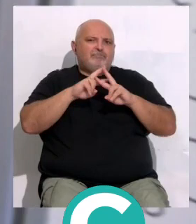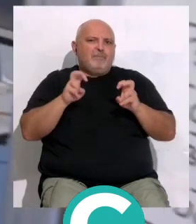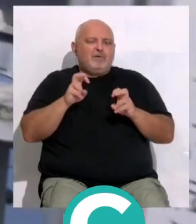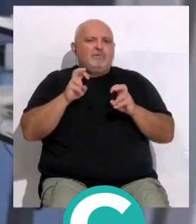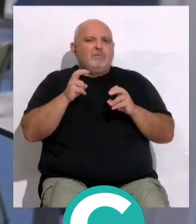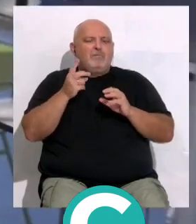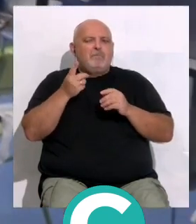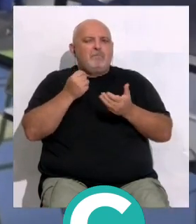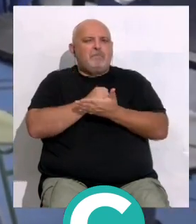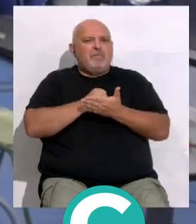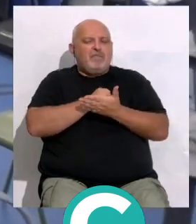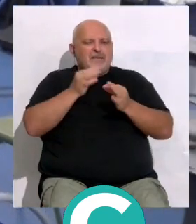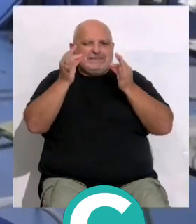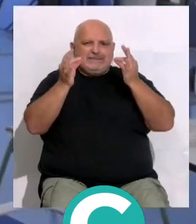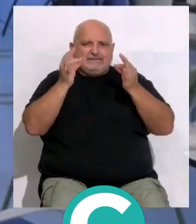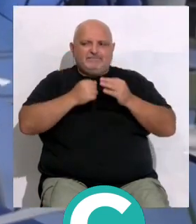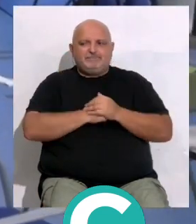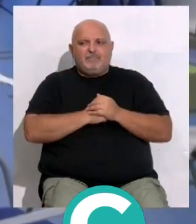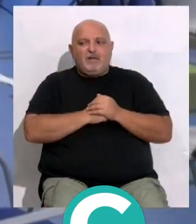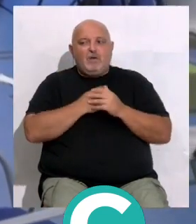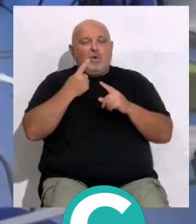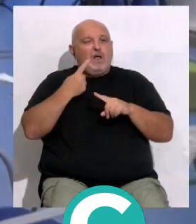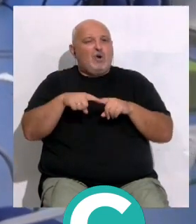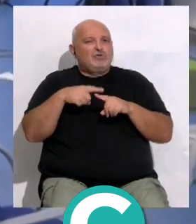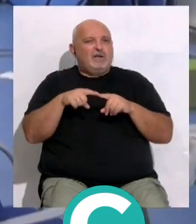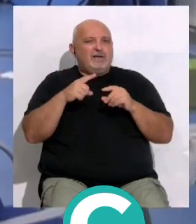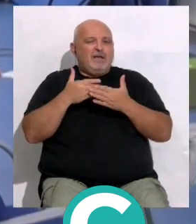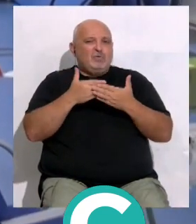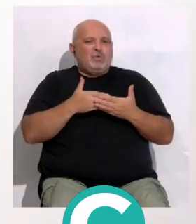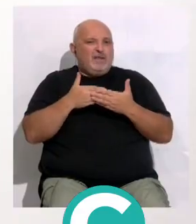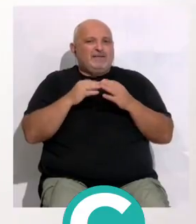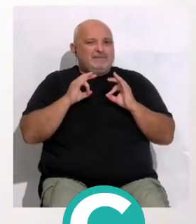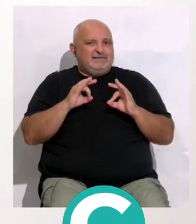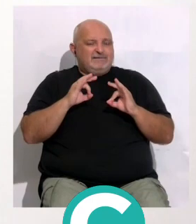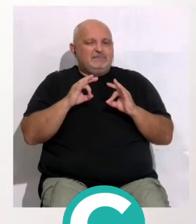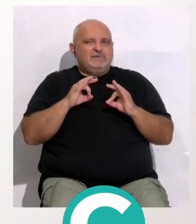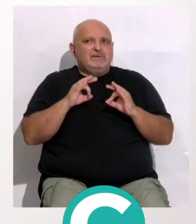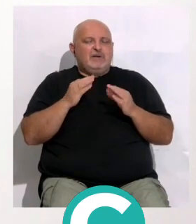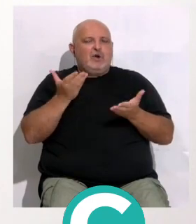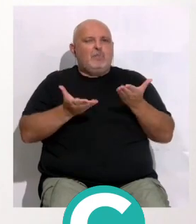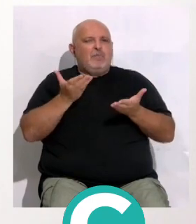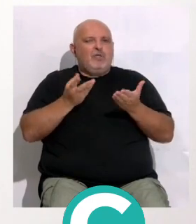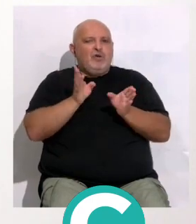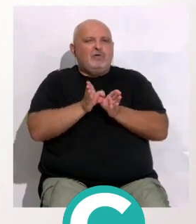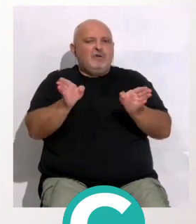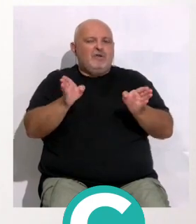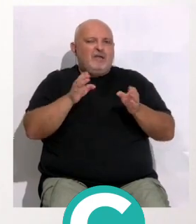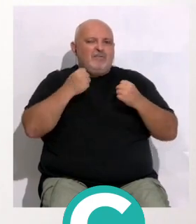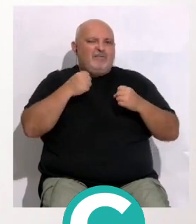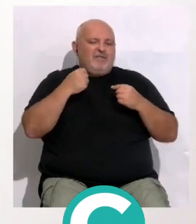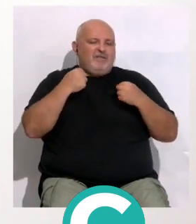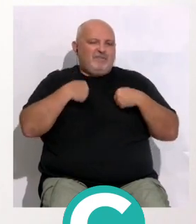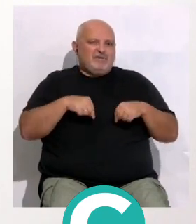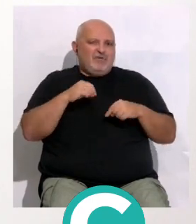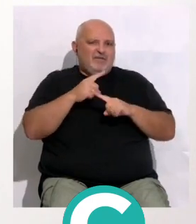directamente de medicina de precisión. Y una de las cosas que queremos estudiar es que estamos comparando dos tipos de ejercicio físico